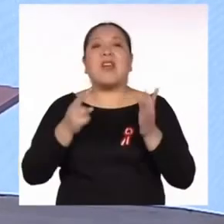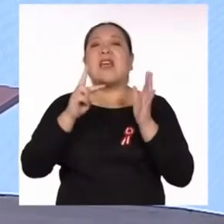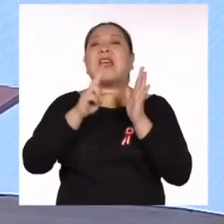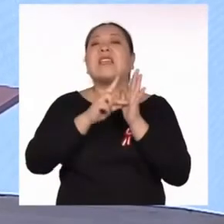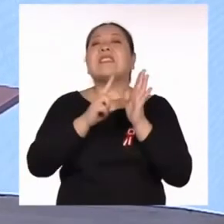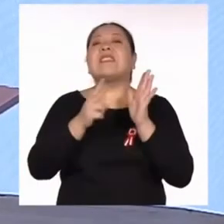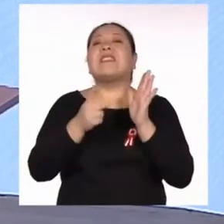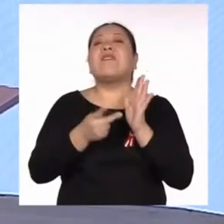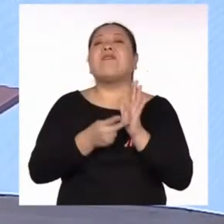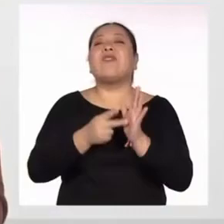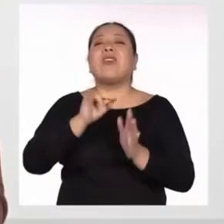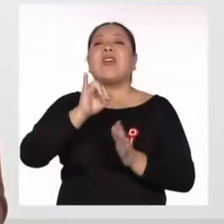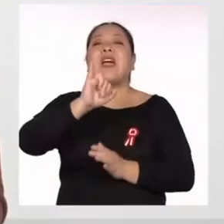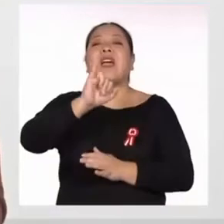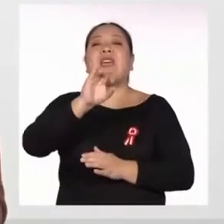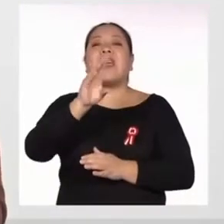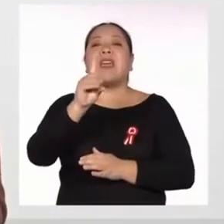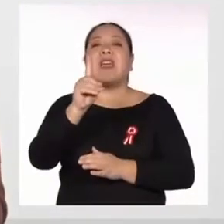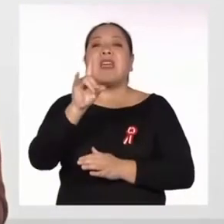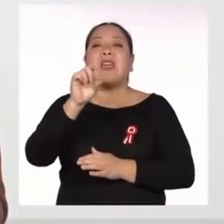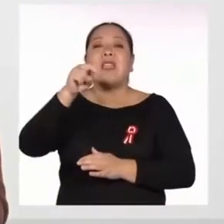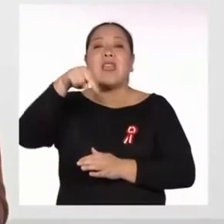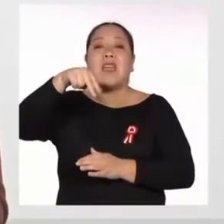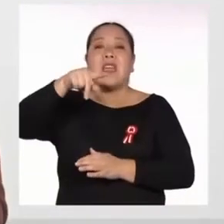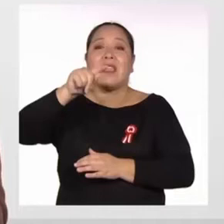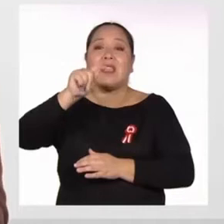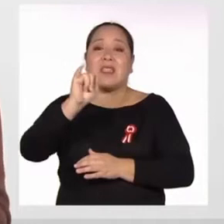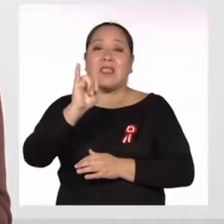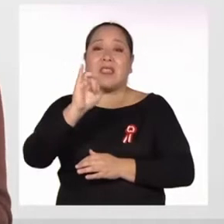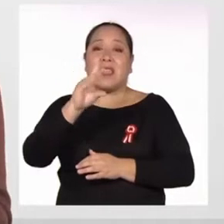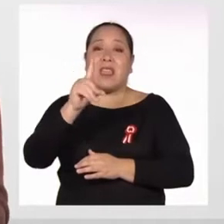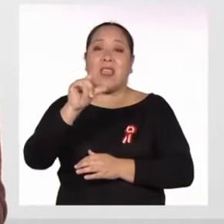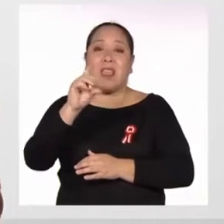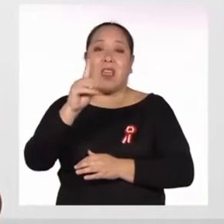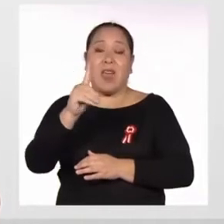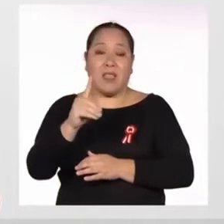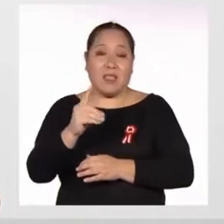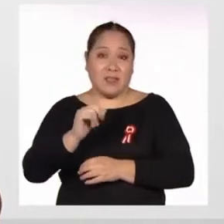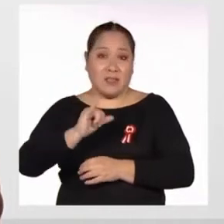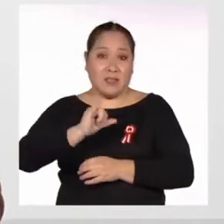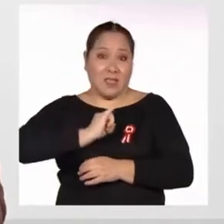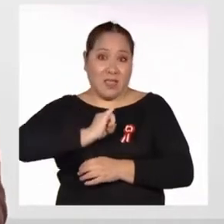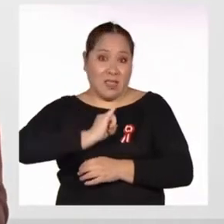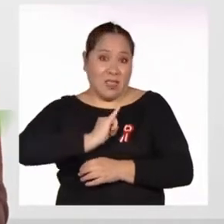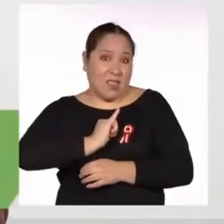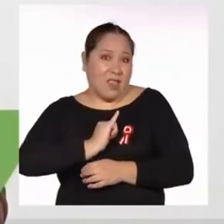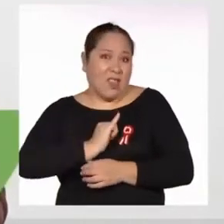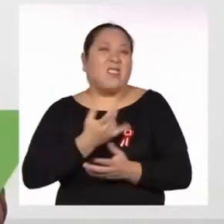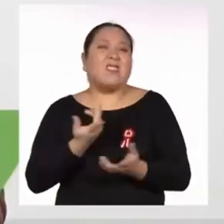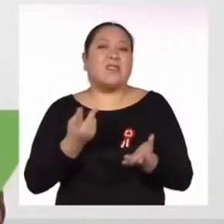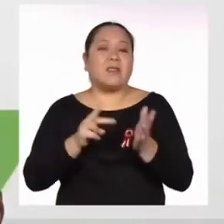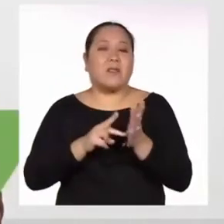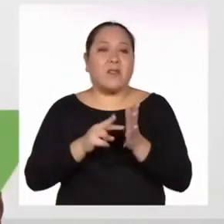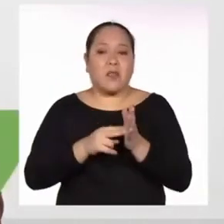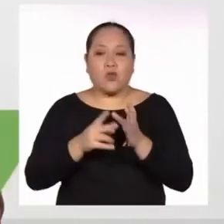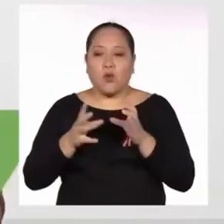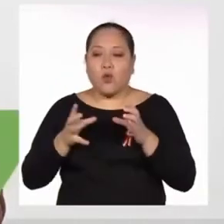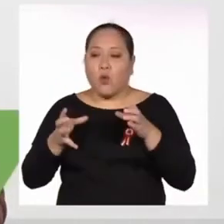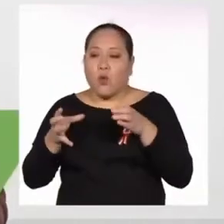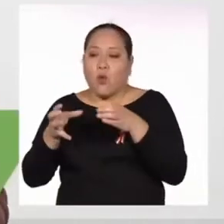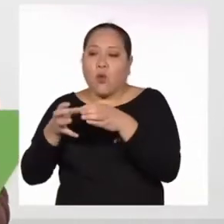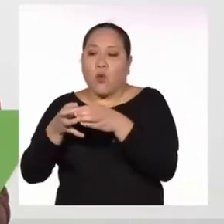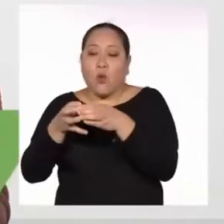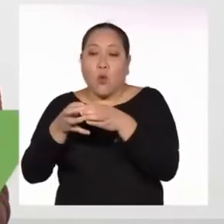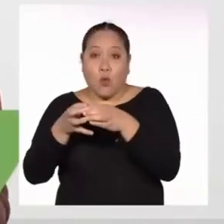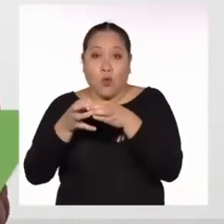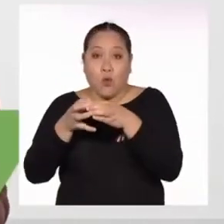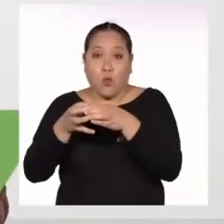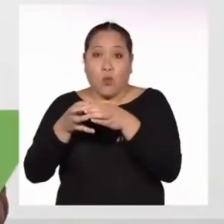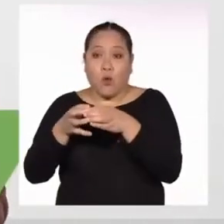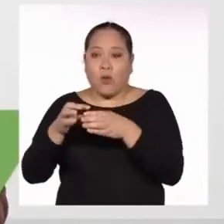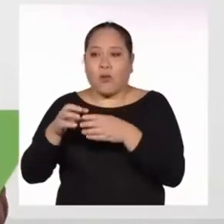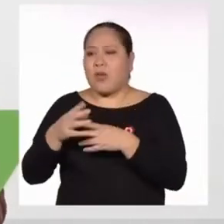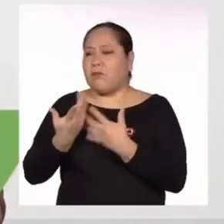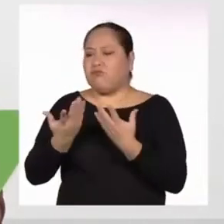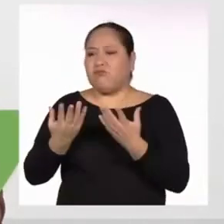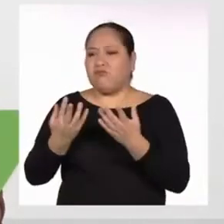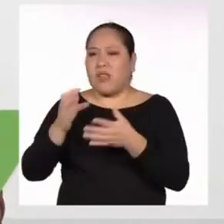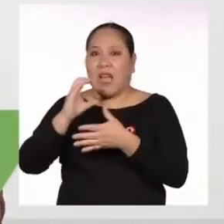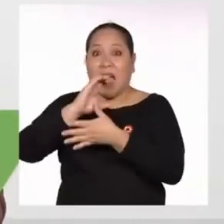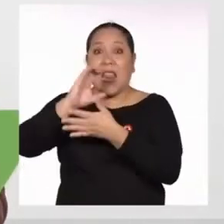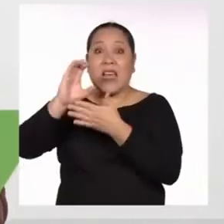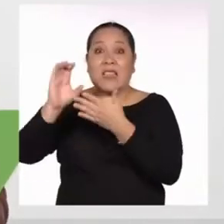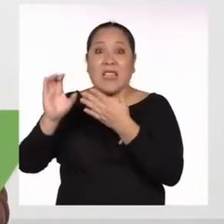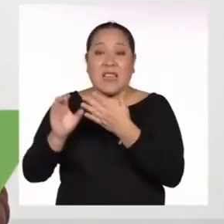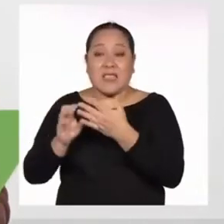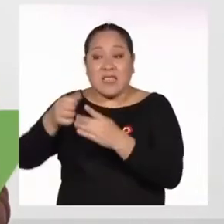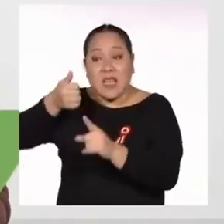identidad la identidad podríamos definirla como el conjunto de rasgos o características